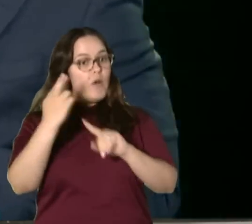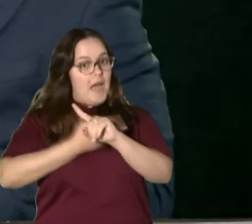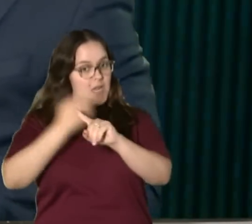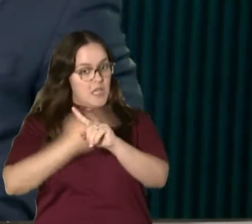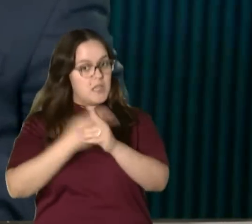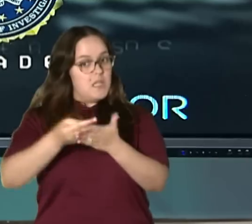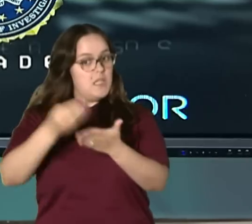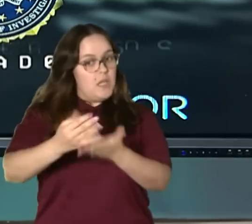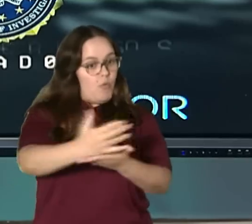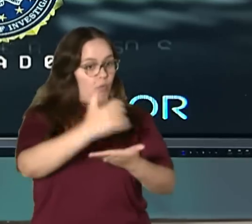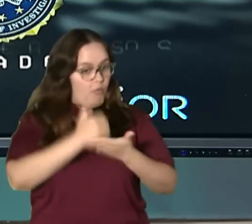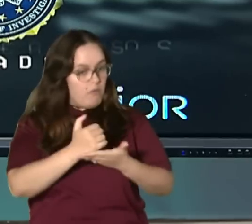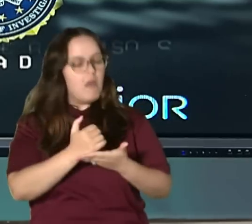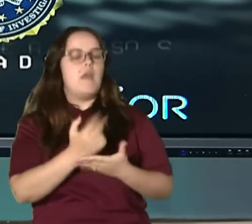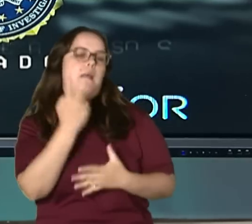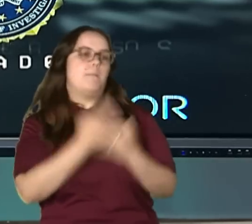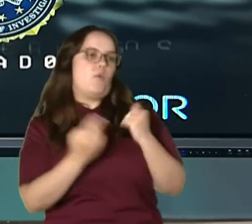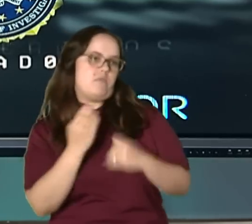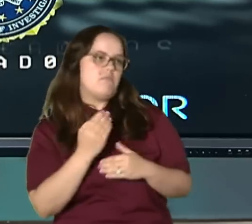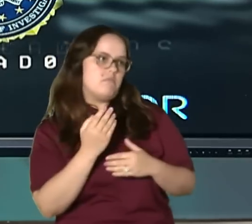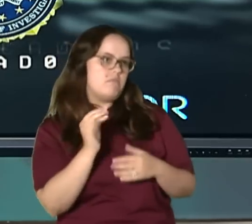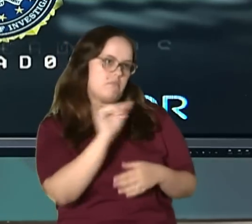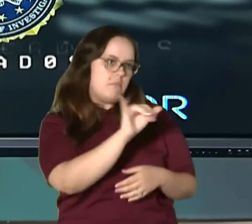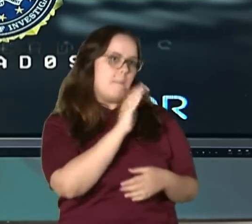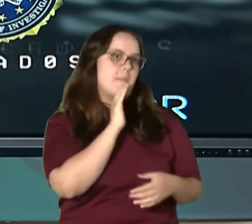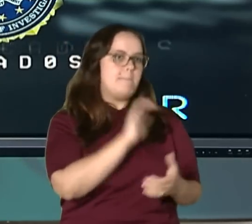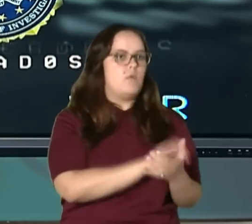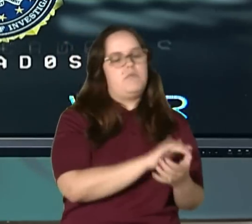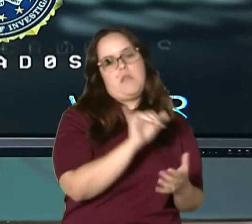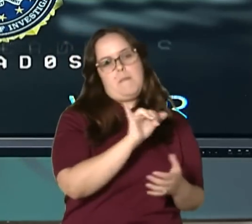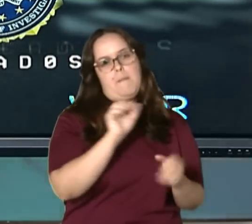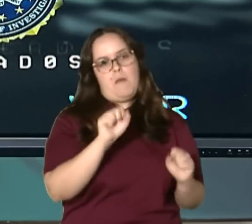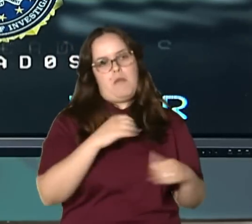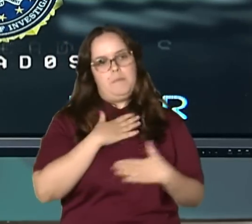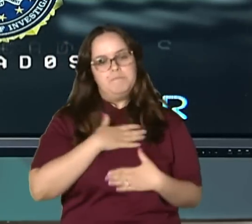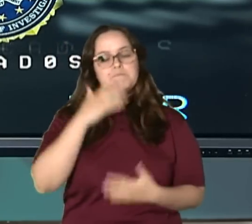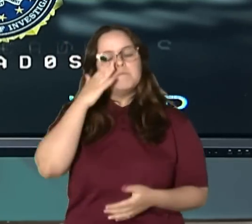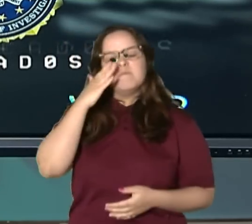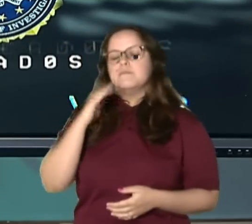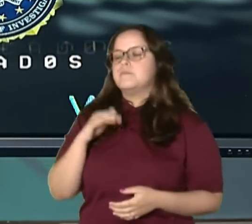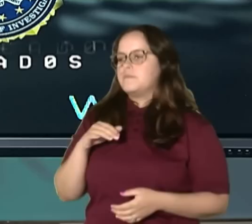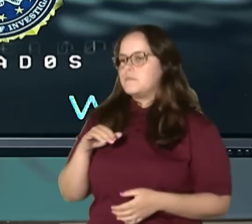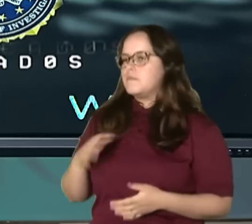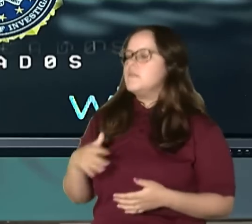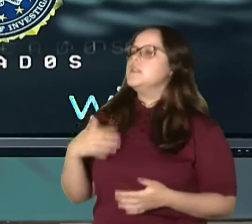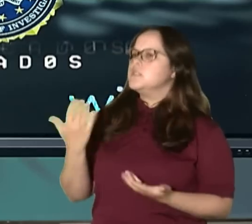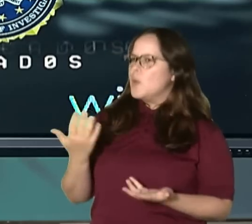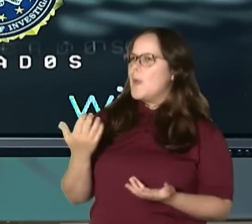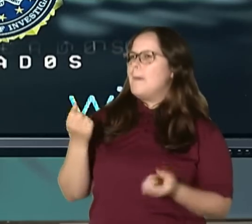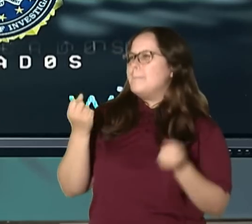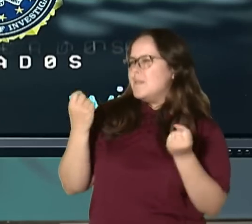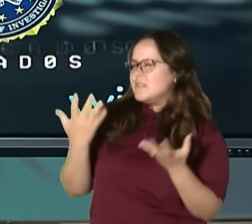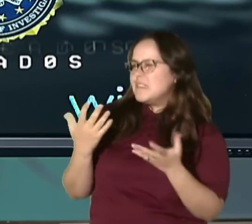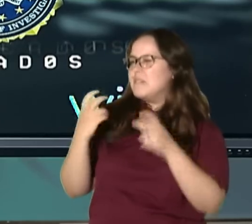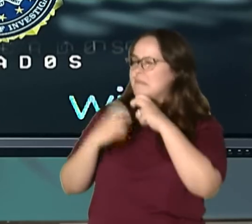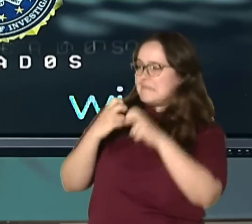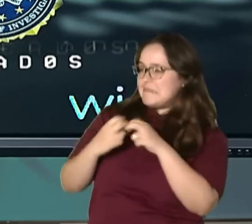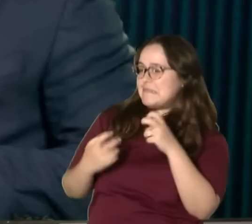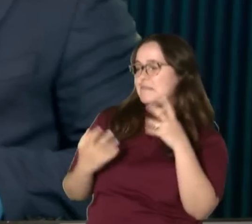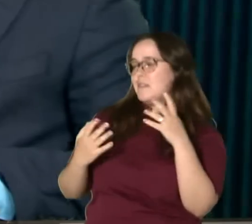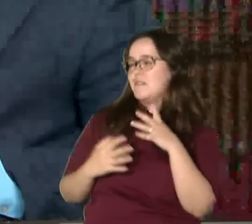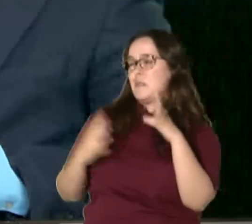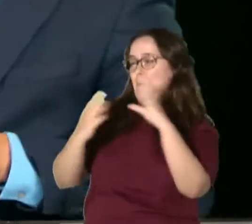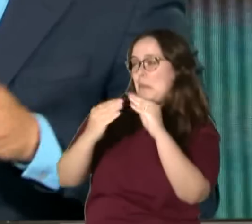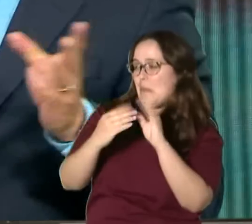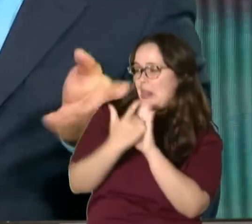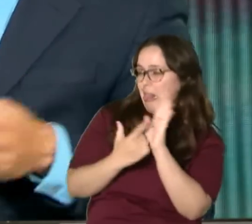es un proceso largo de de mucha documentación o de reuniones frecuentes con abogado etcétera no no Miguel